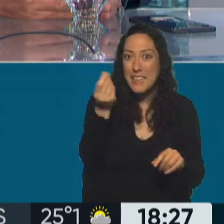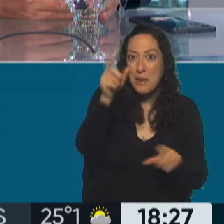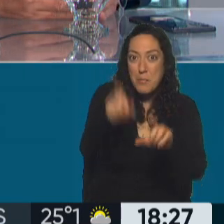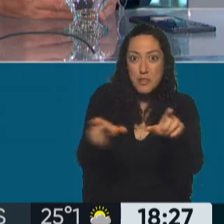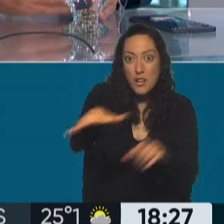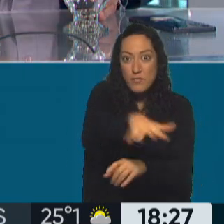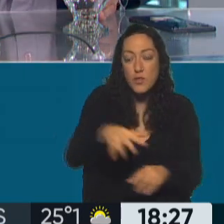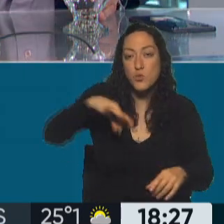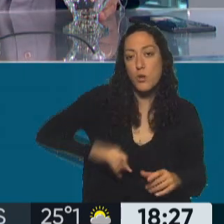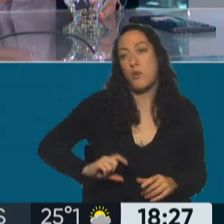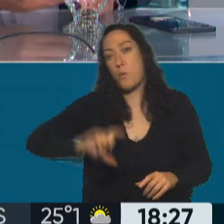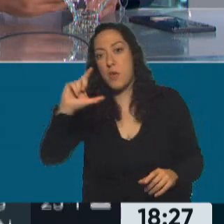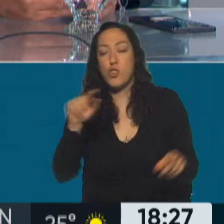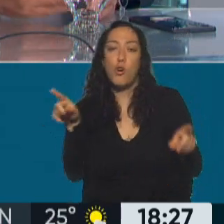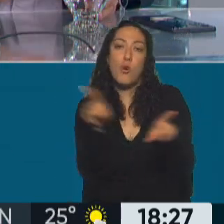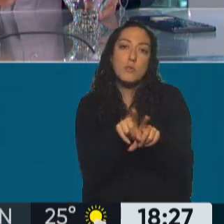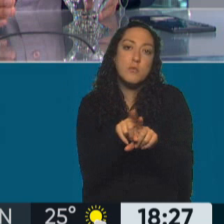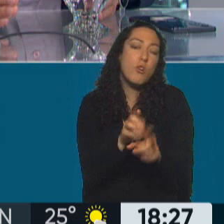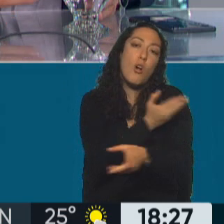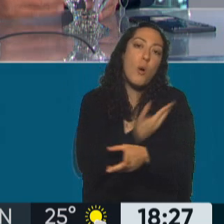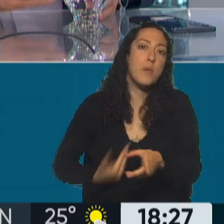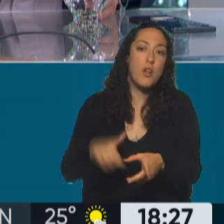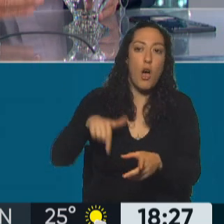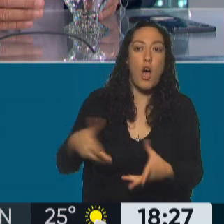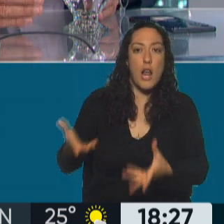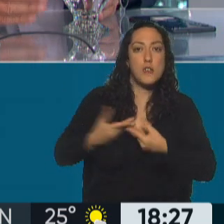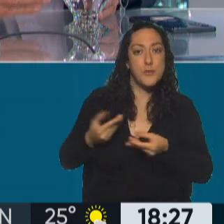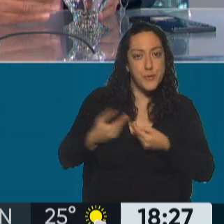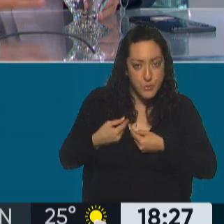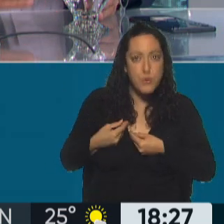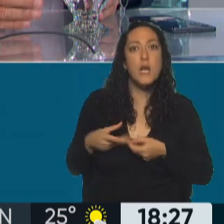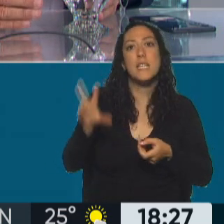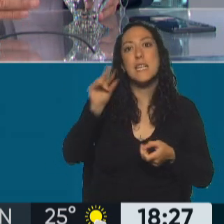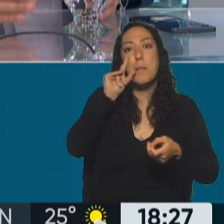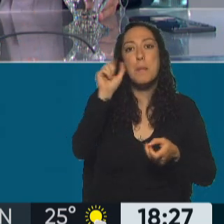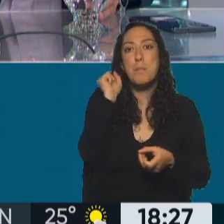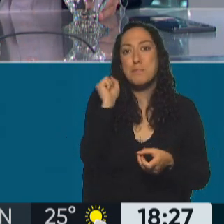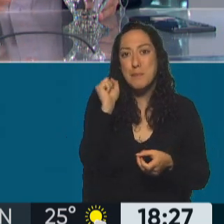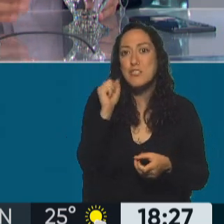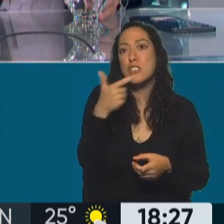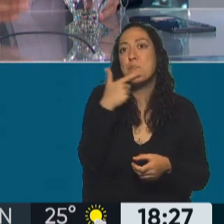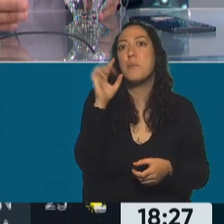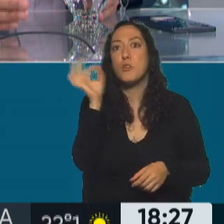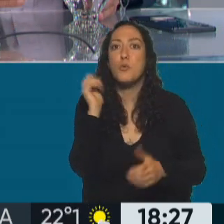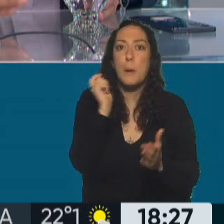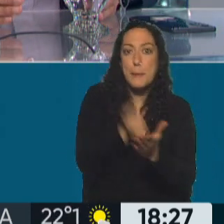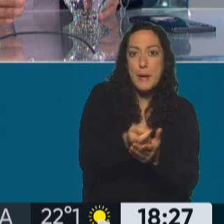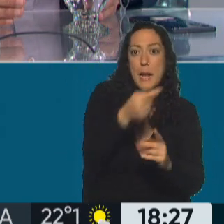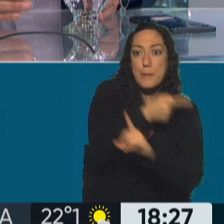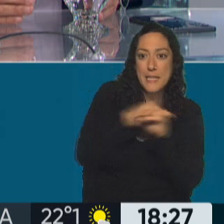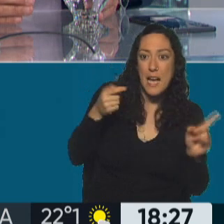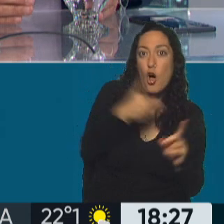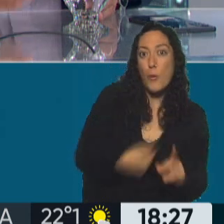damos aumento de salarios o como ahora el gobierno nos ayuda y en estos 30.000 pesos que ponemos en septiembre, en octubre, la mitad lo